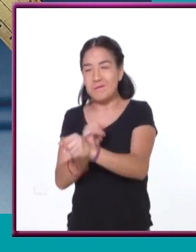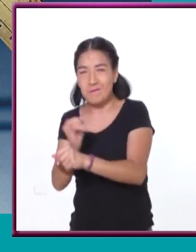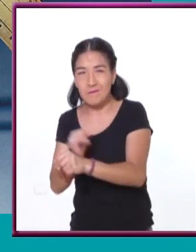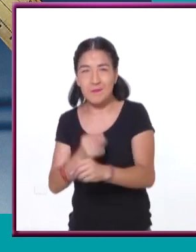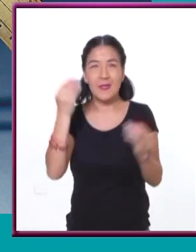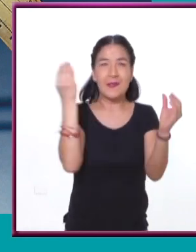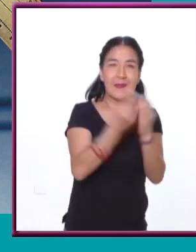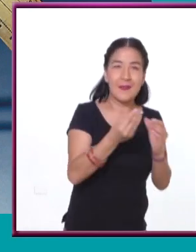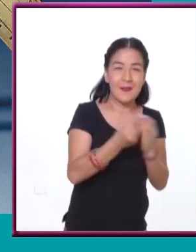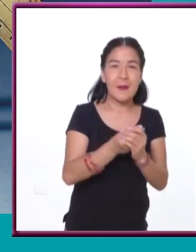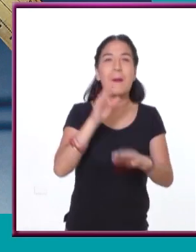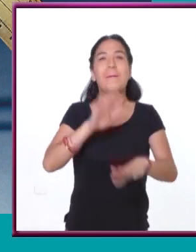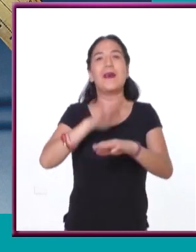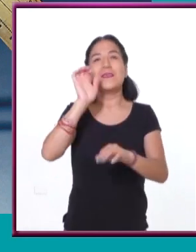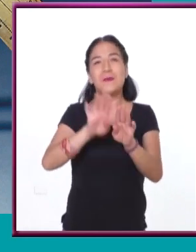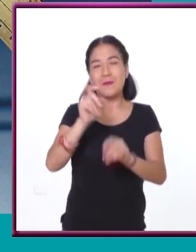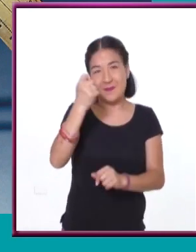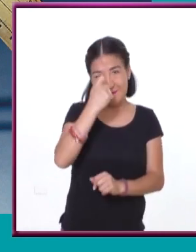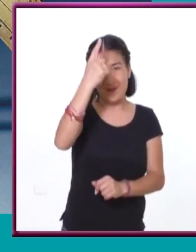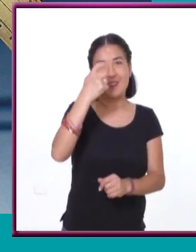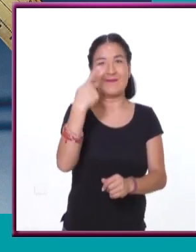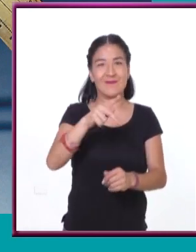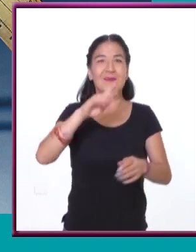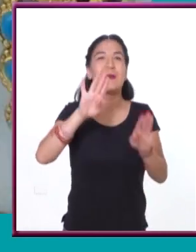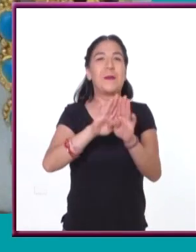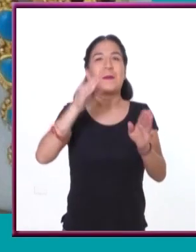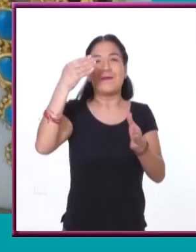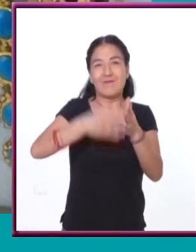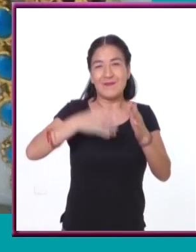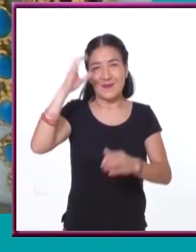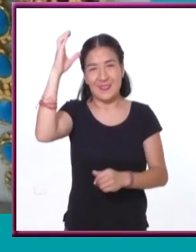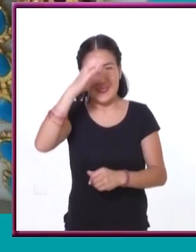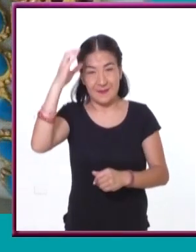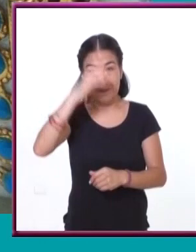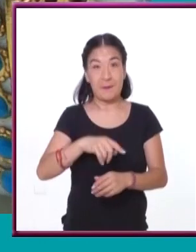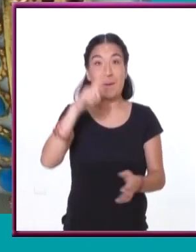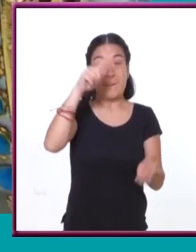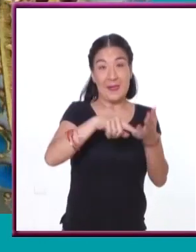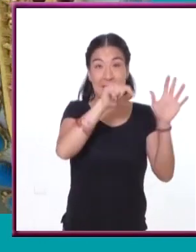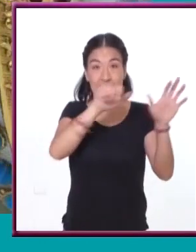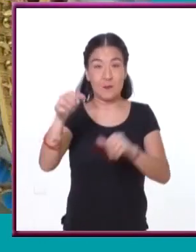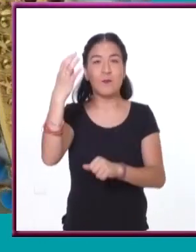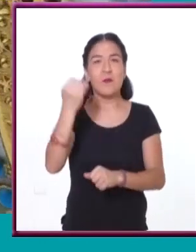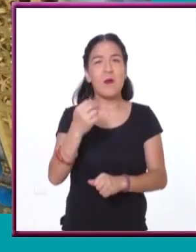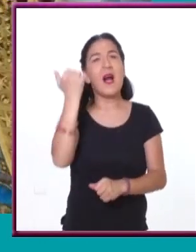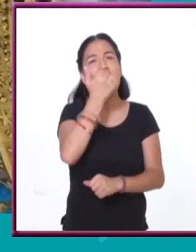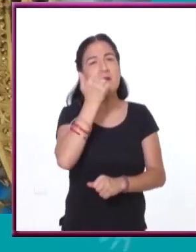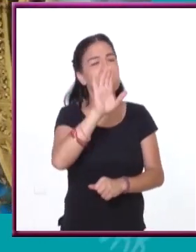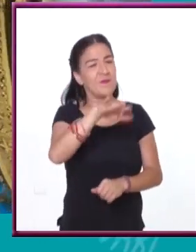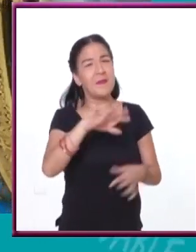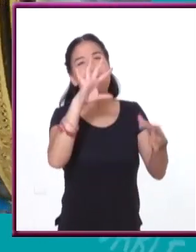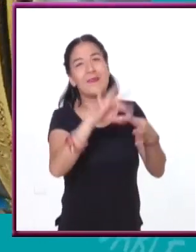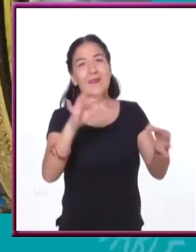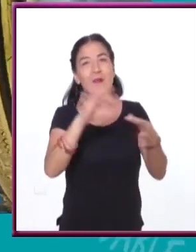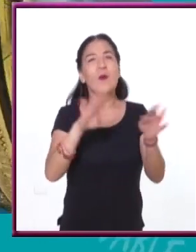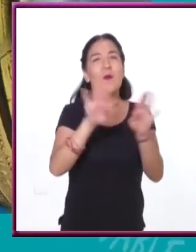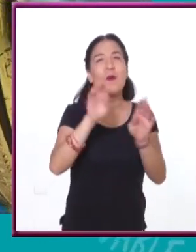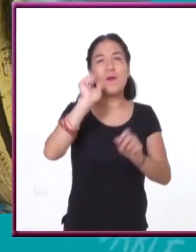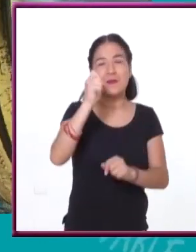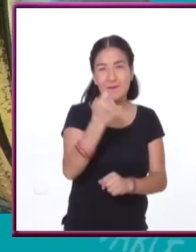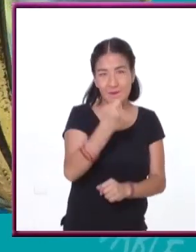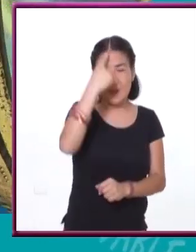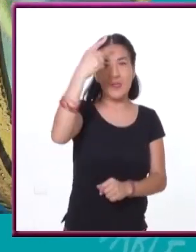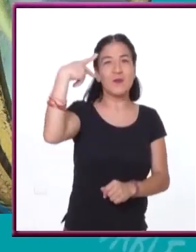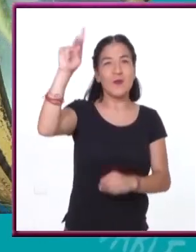investigación y la invención de instrumentos científicos. En 1609, un alumno le contó sobre un invento holandés